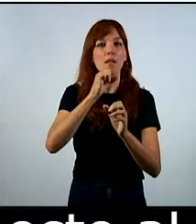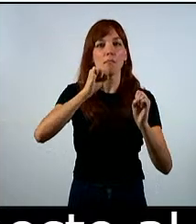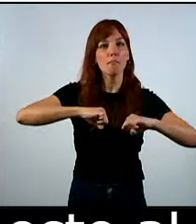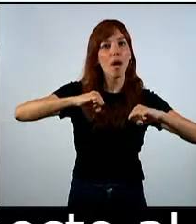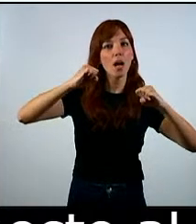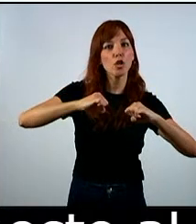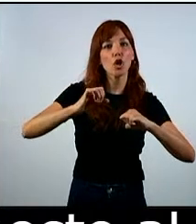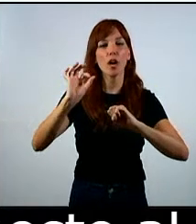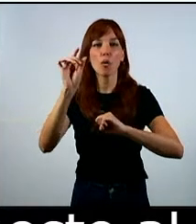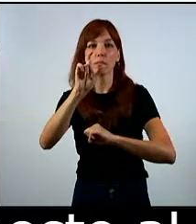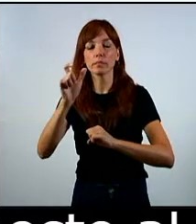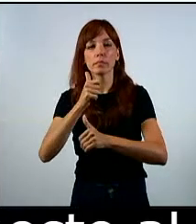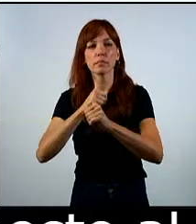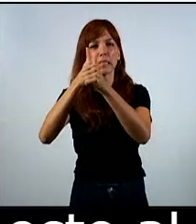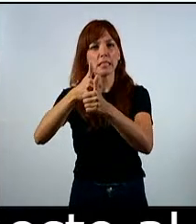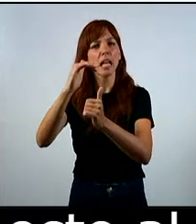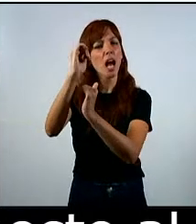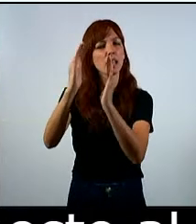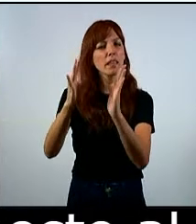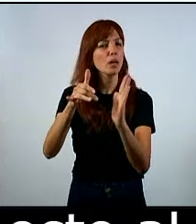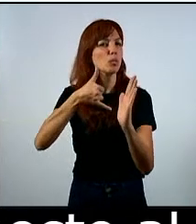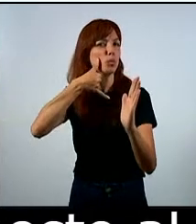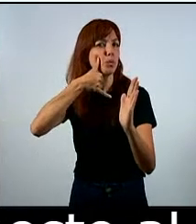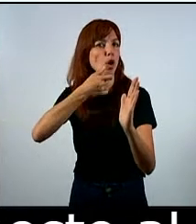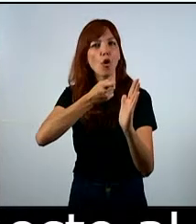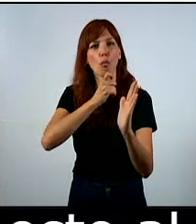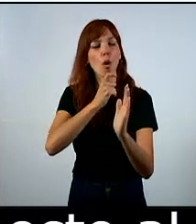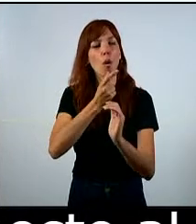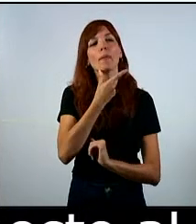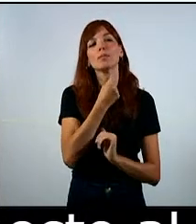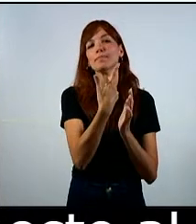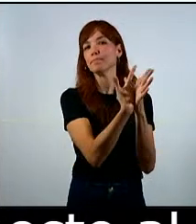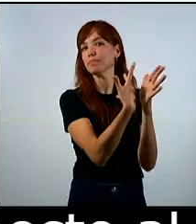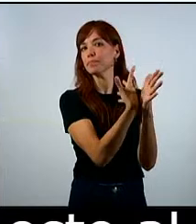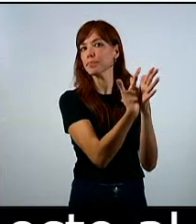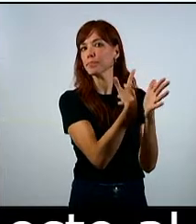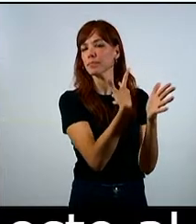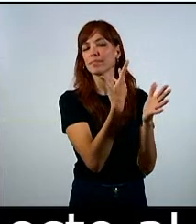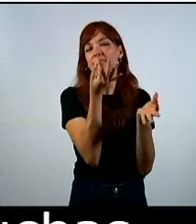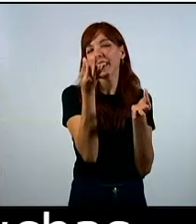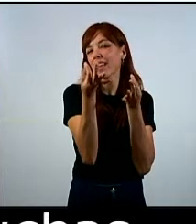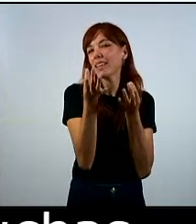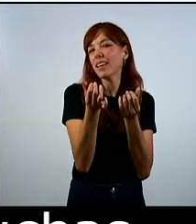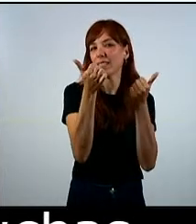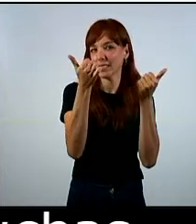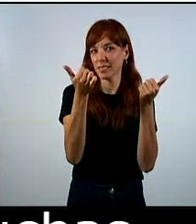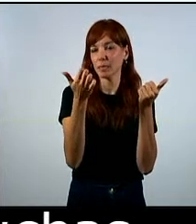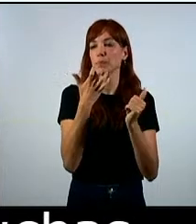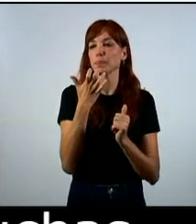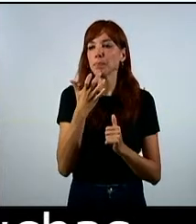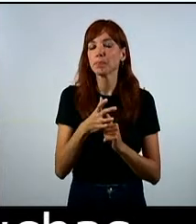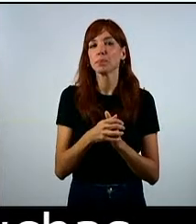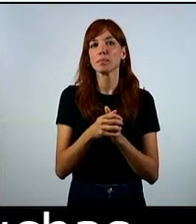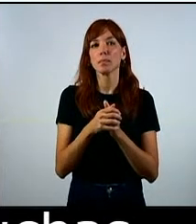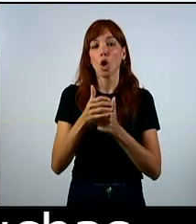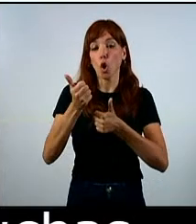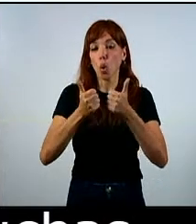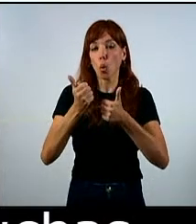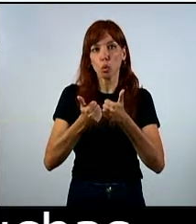personas con dependencia. Me gustaría, porque muchas veces, más detalles, ¿se abre a concurso? ¿Se